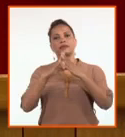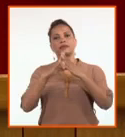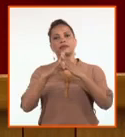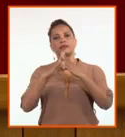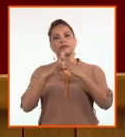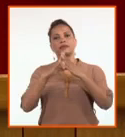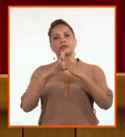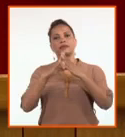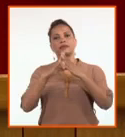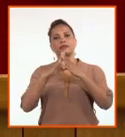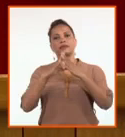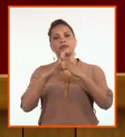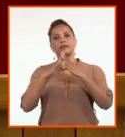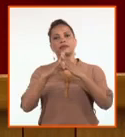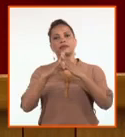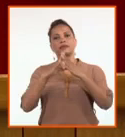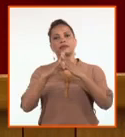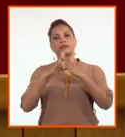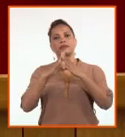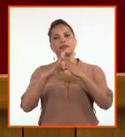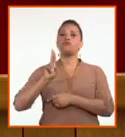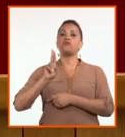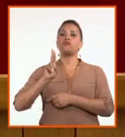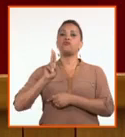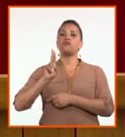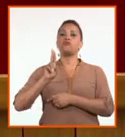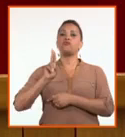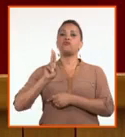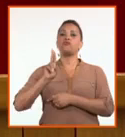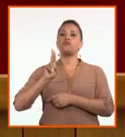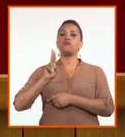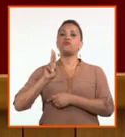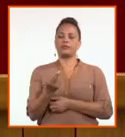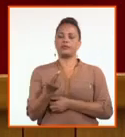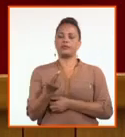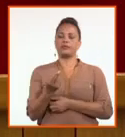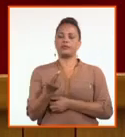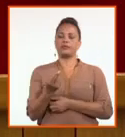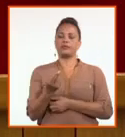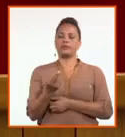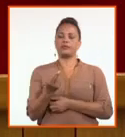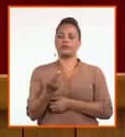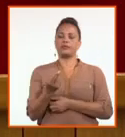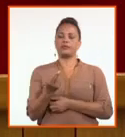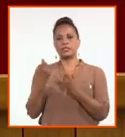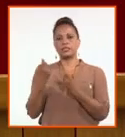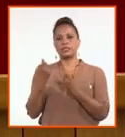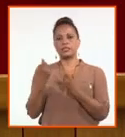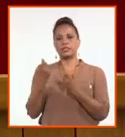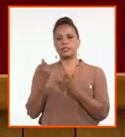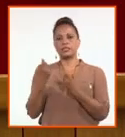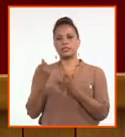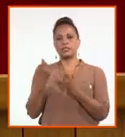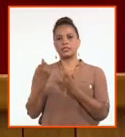Son otras prioridades en lo inmediato que demandan respuestas acorde a las posibilidades y a las necesidades